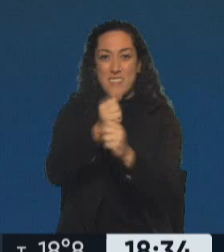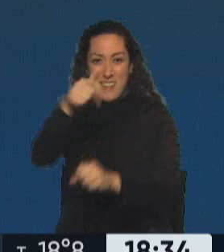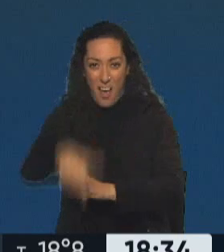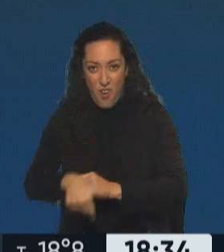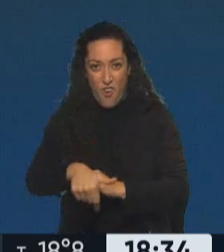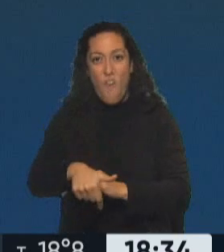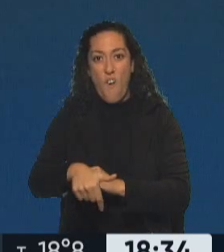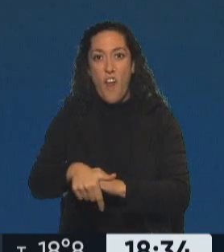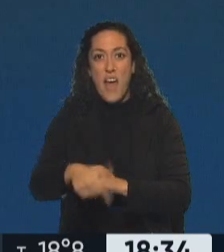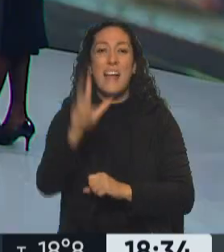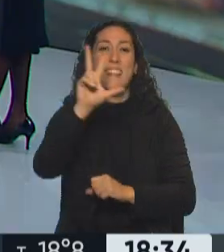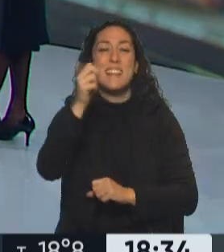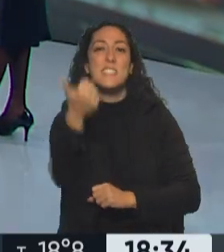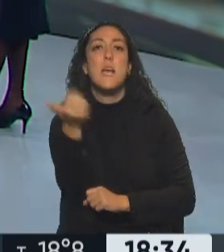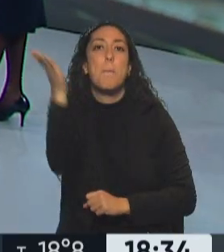bueno, fue de un